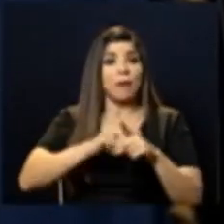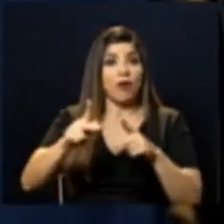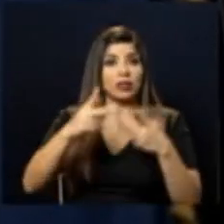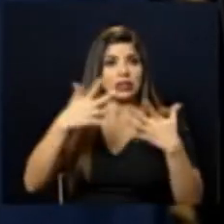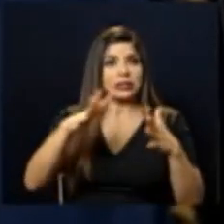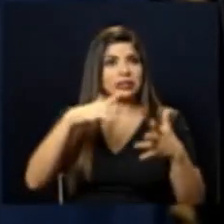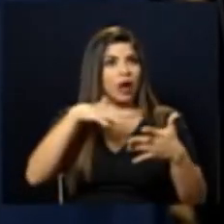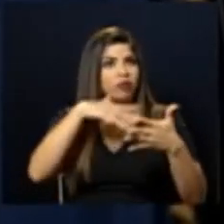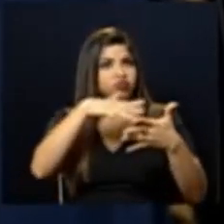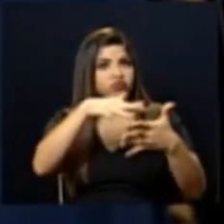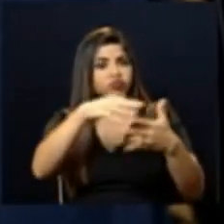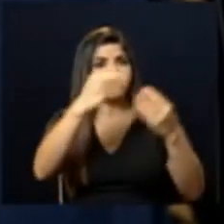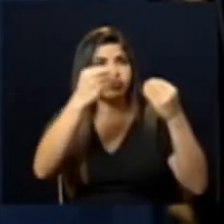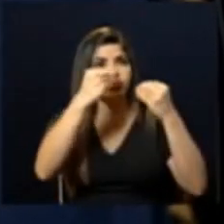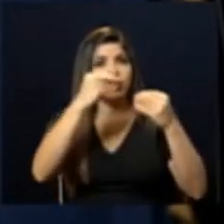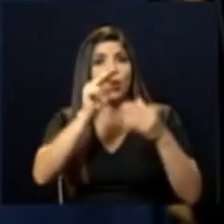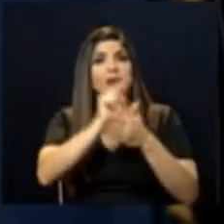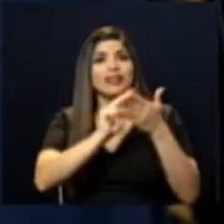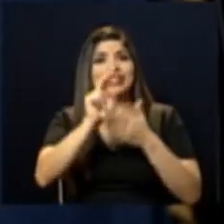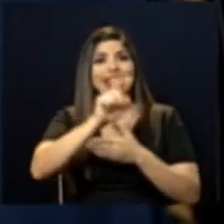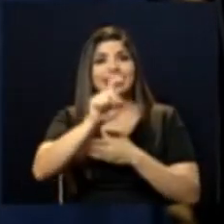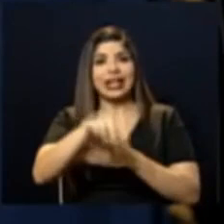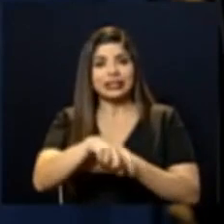formados por la Universidad de Texas.